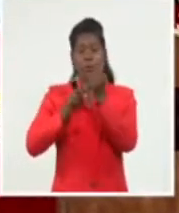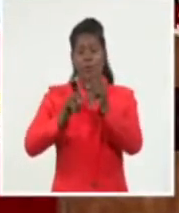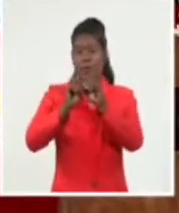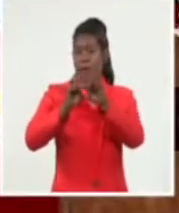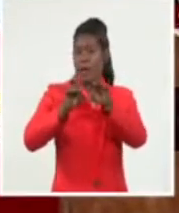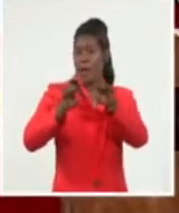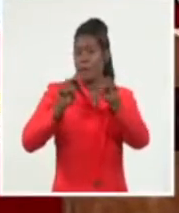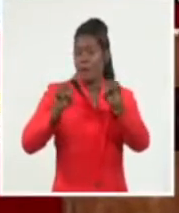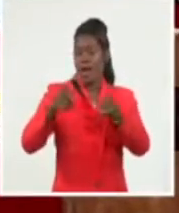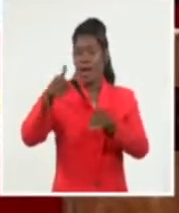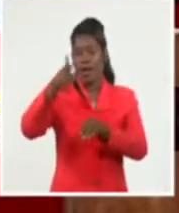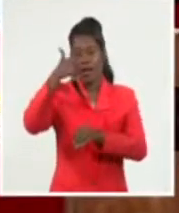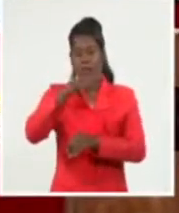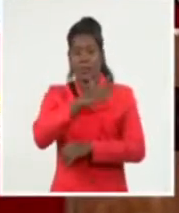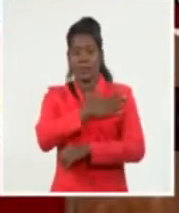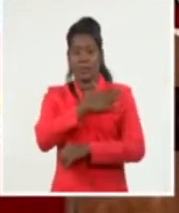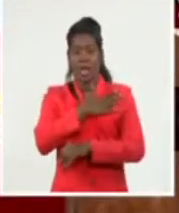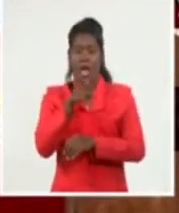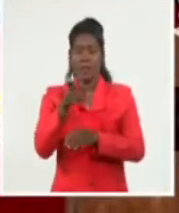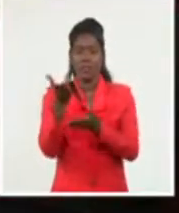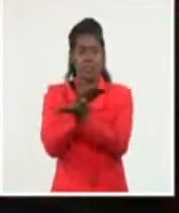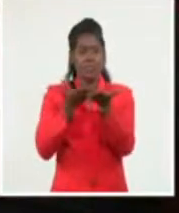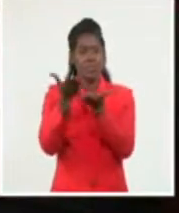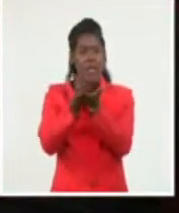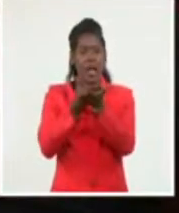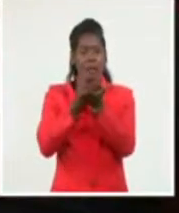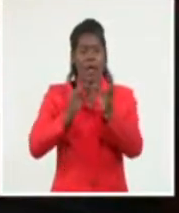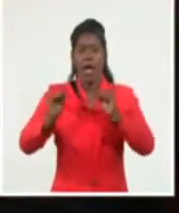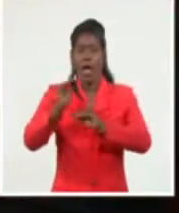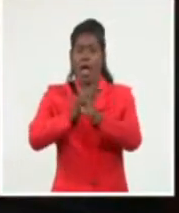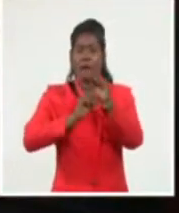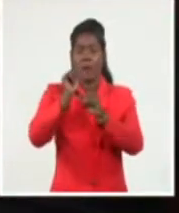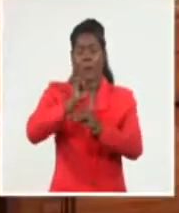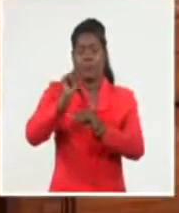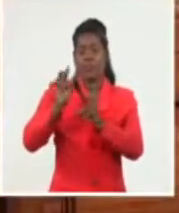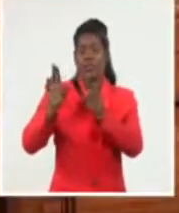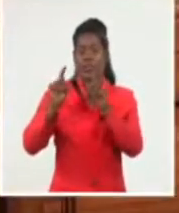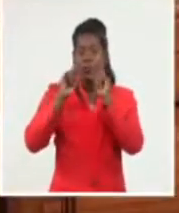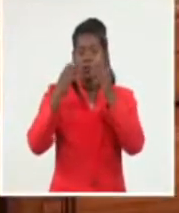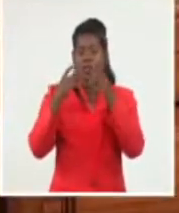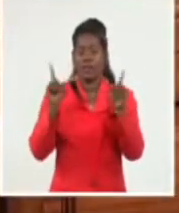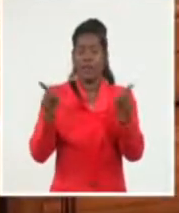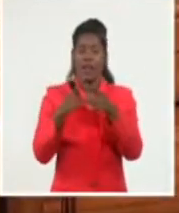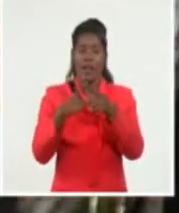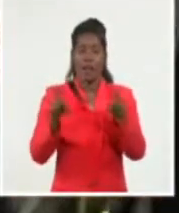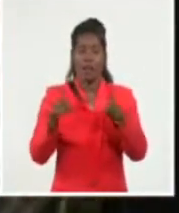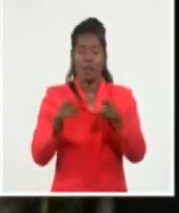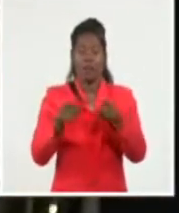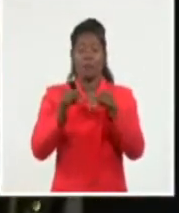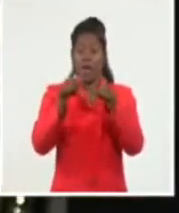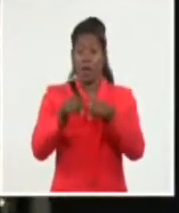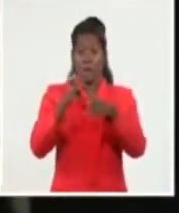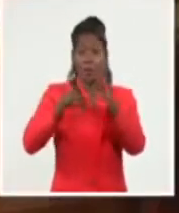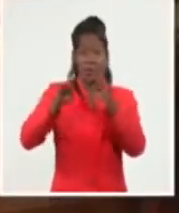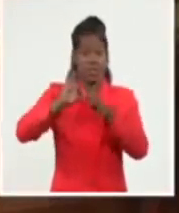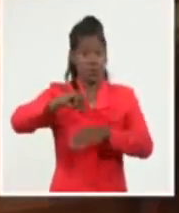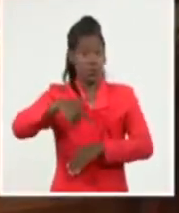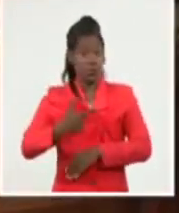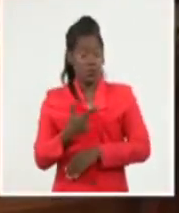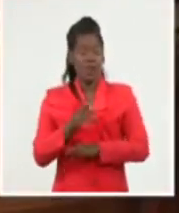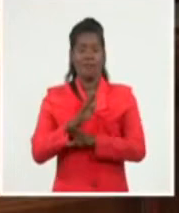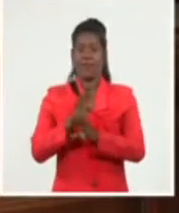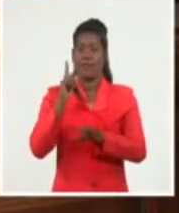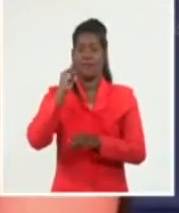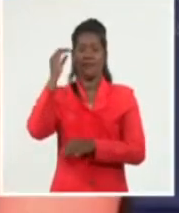y también para dialogar sobre el jazz. Asimismo, el Ministerio de Cultura ha sido una de las casas del Festival Jazz Plaza Online y desde allí han